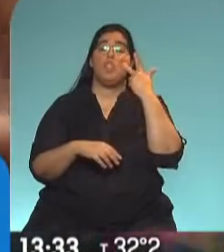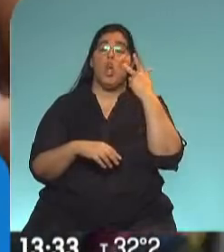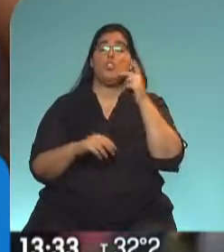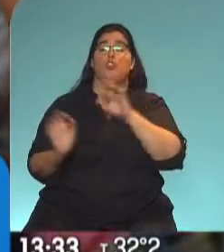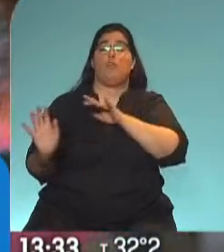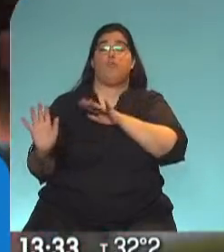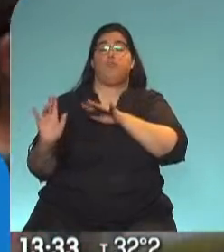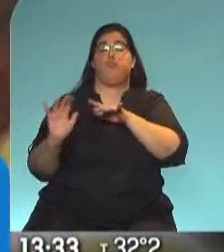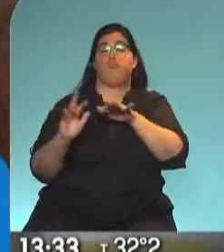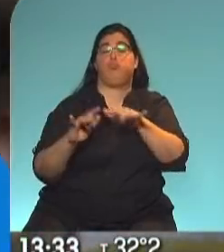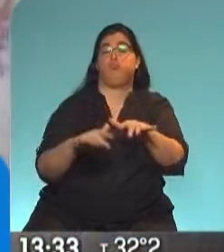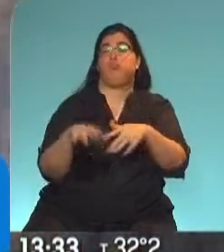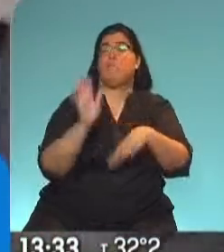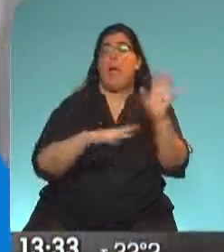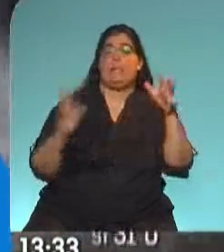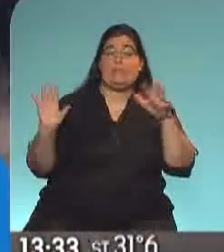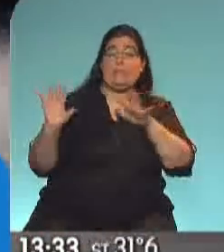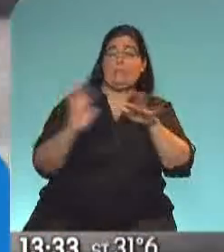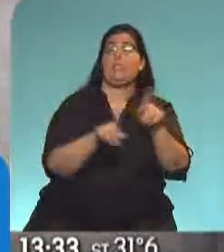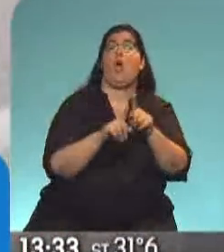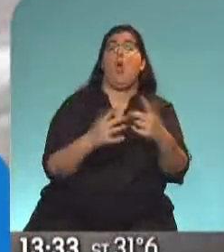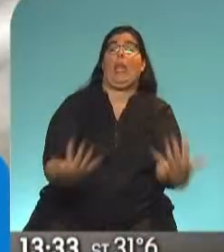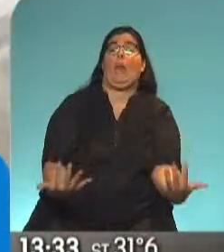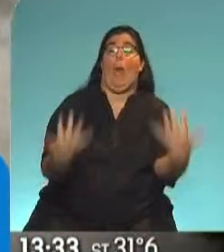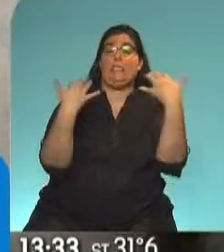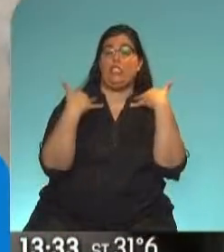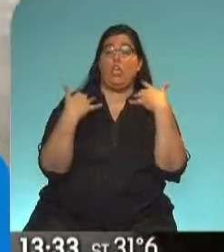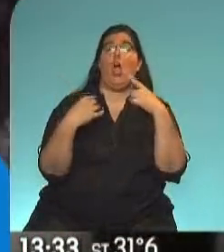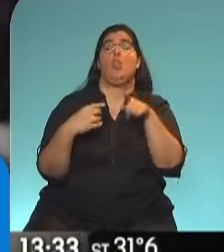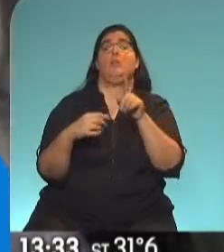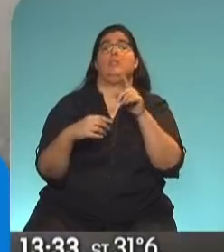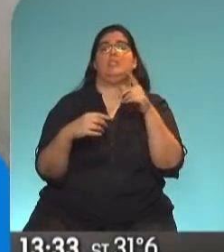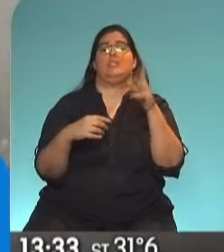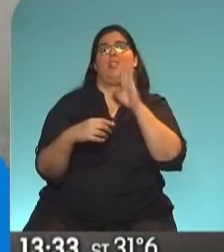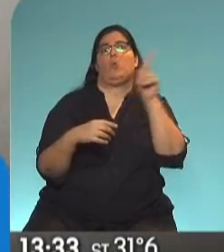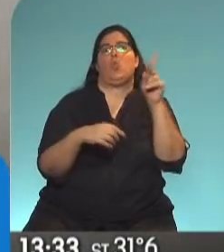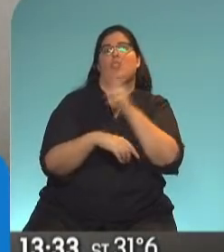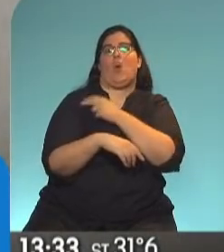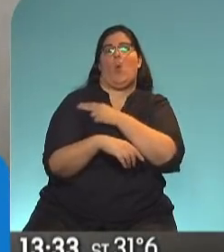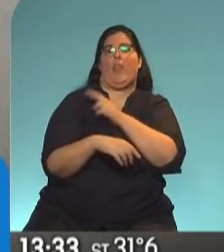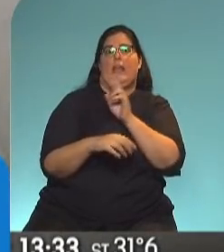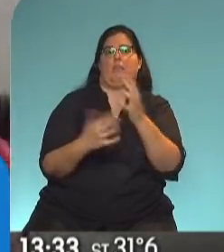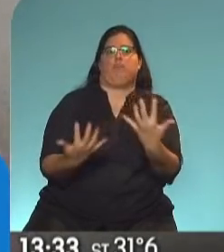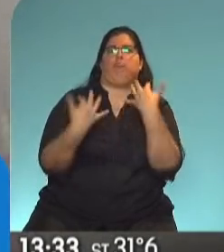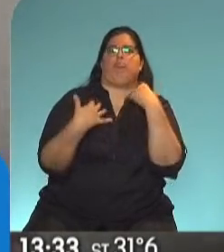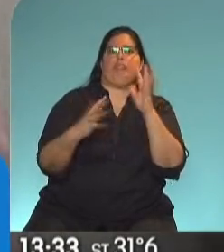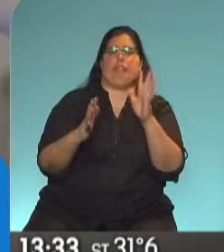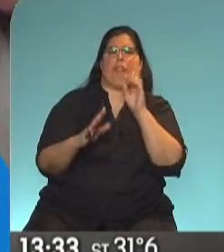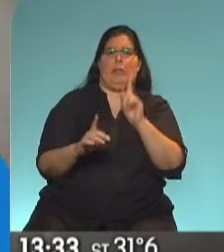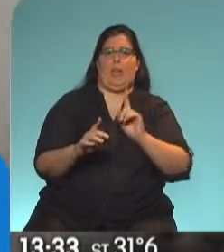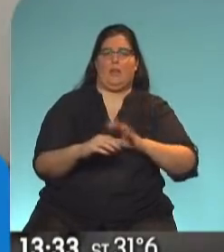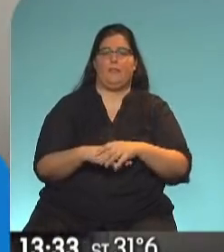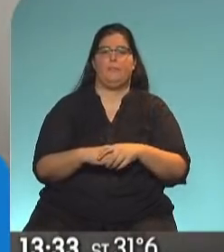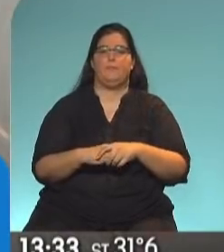hasta ese momento como una invasión y una amenaza a la seguridad nacional estadounidense.